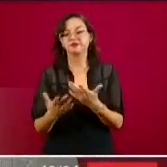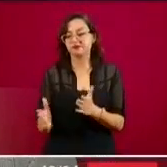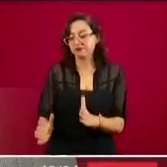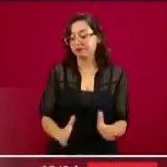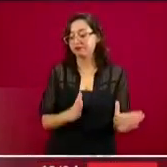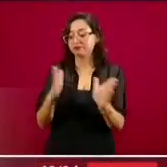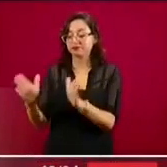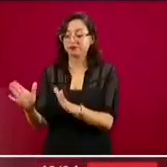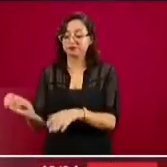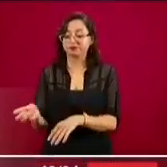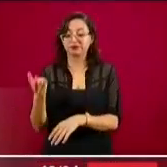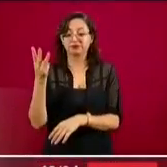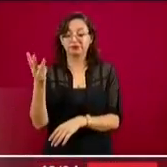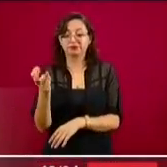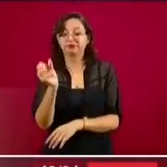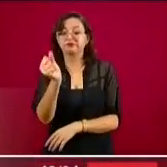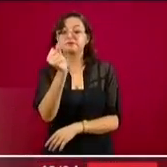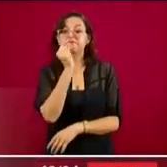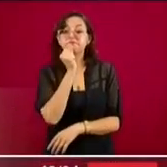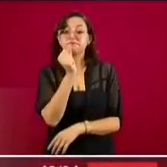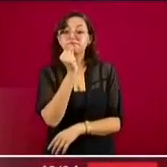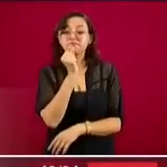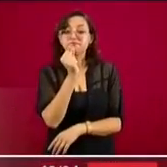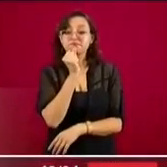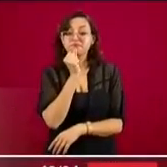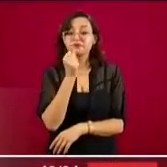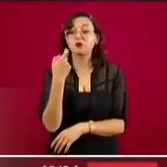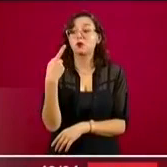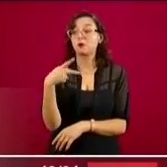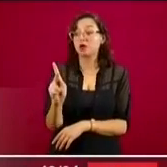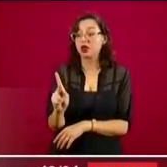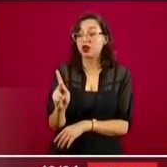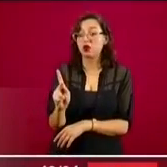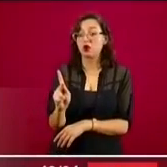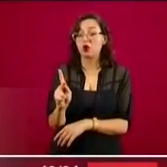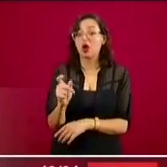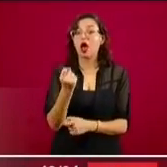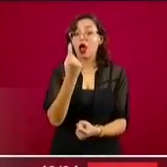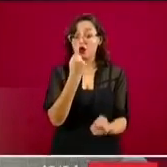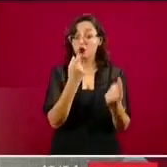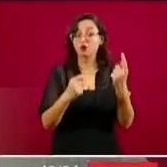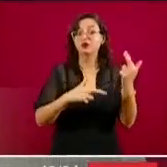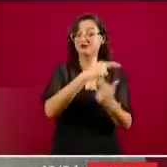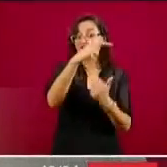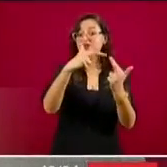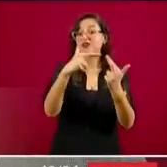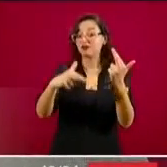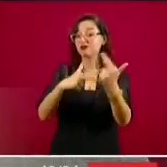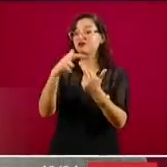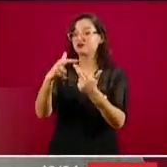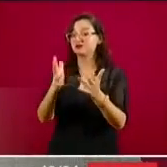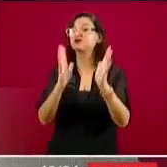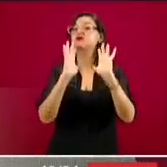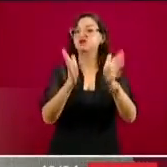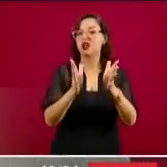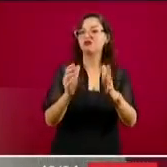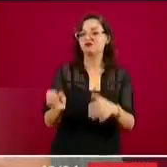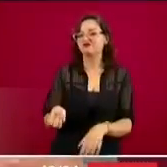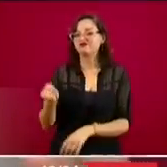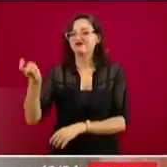intensidad de transmisión, existen zonas que hay que tratar como fase 3. Ahora, recuerden ustedes que fase